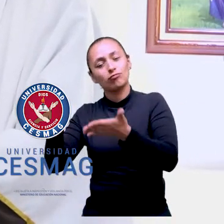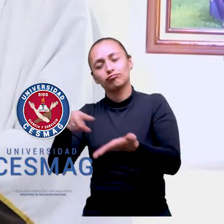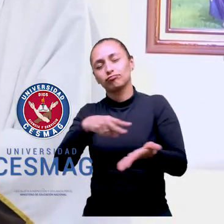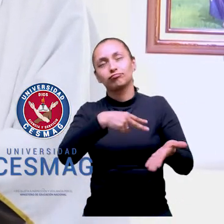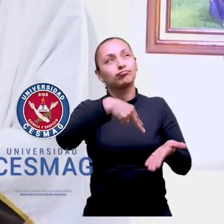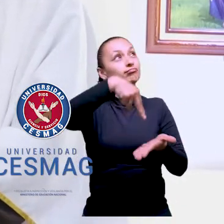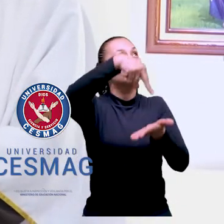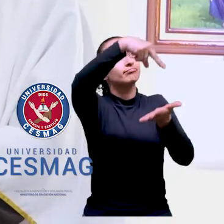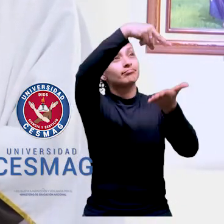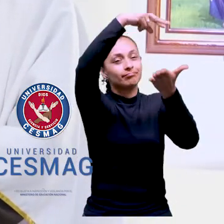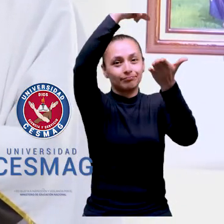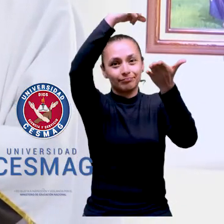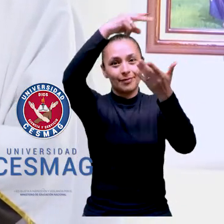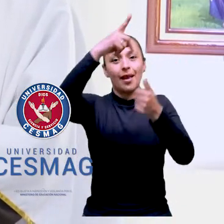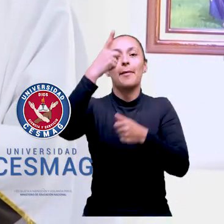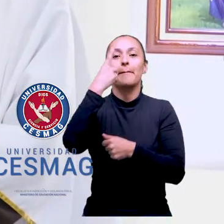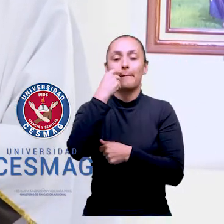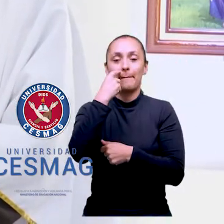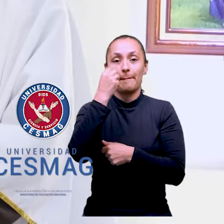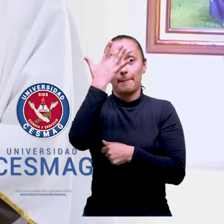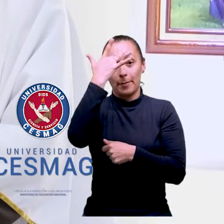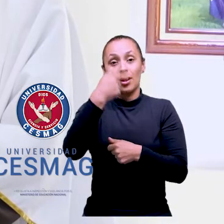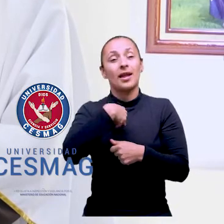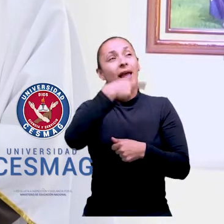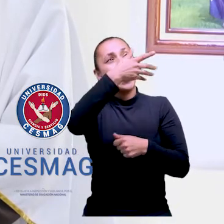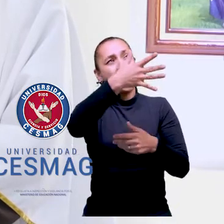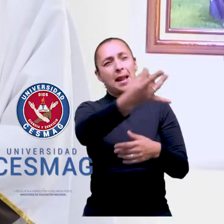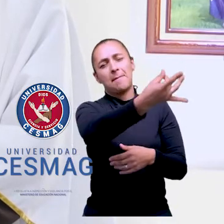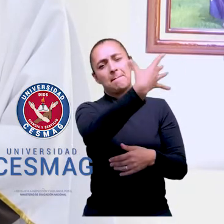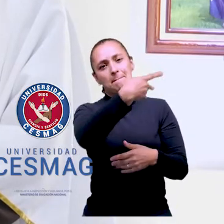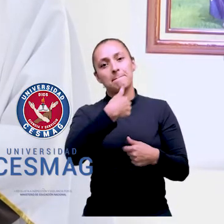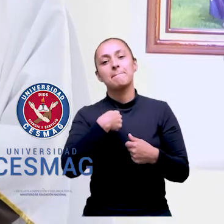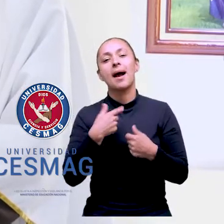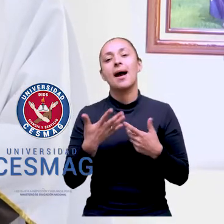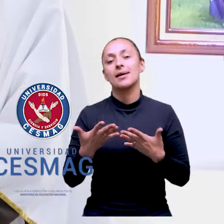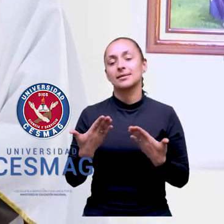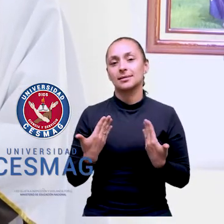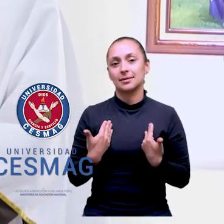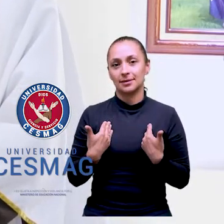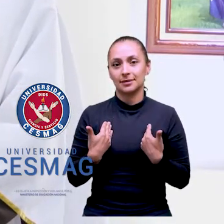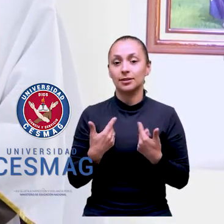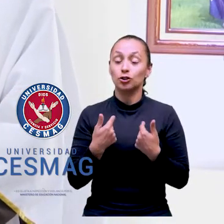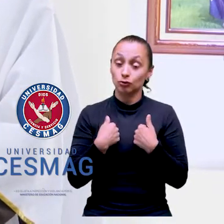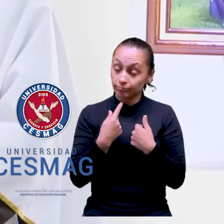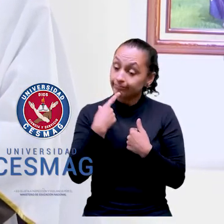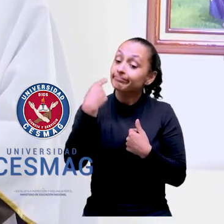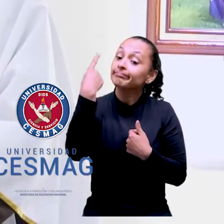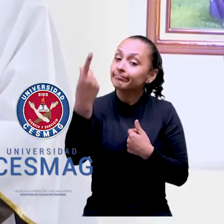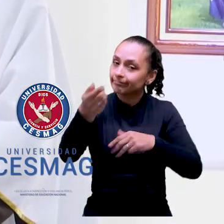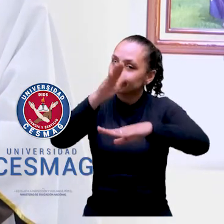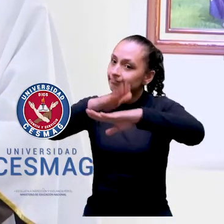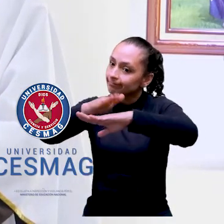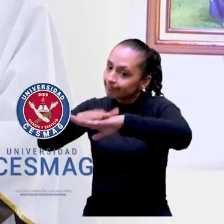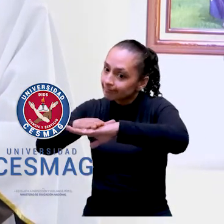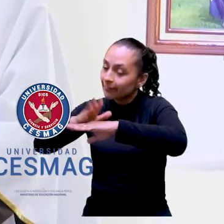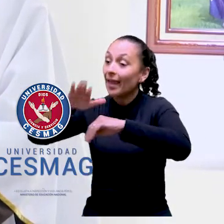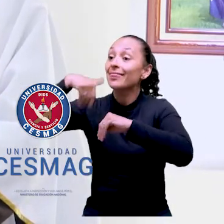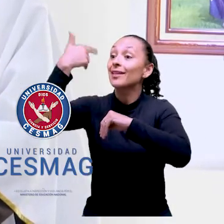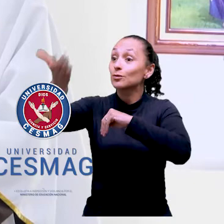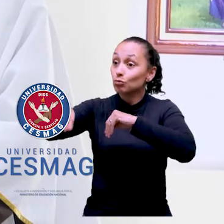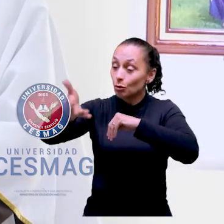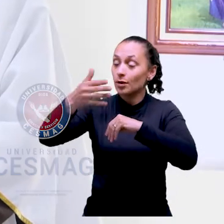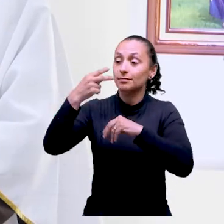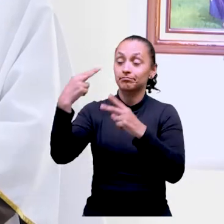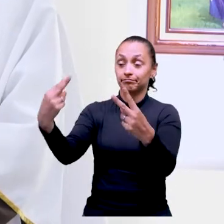padre porque el padre es más grande que yo se lo digo ahora antes de que suceda